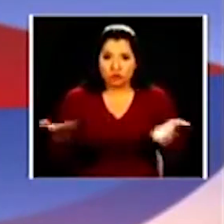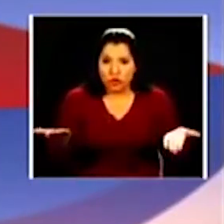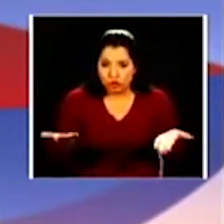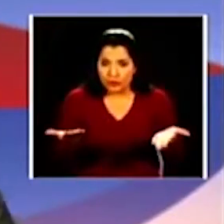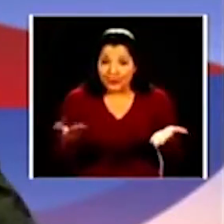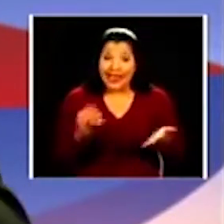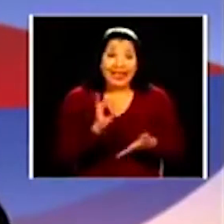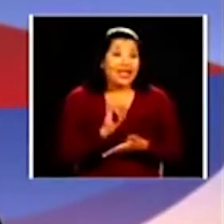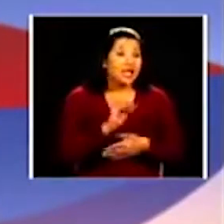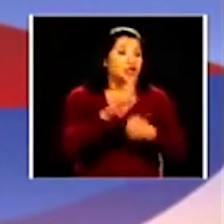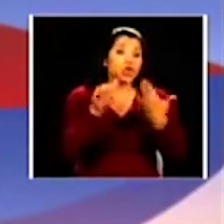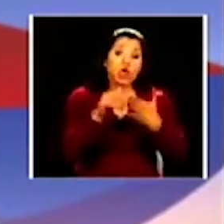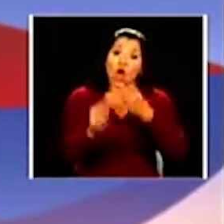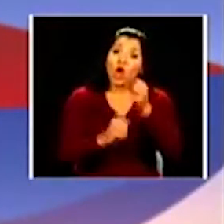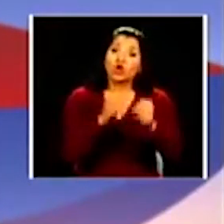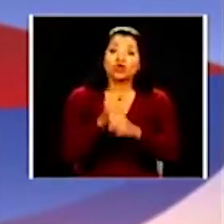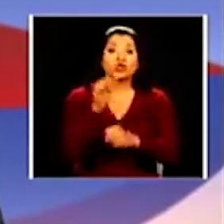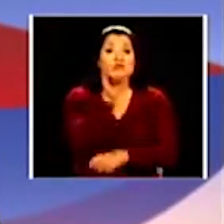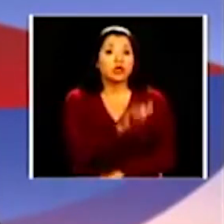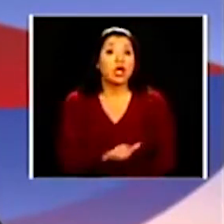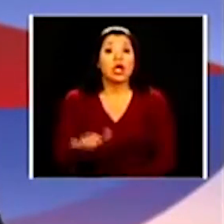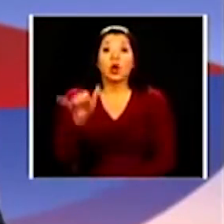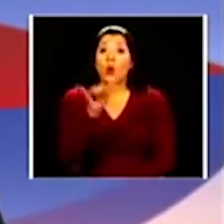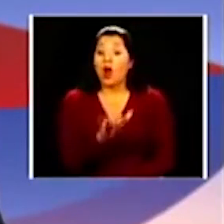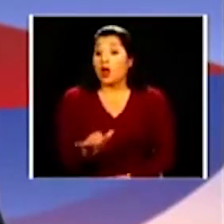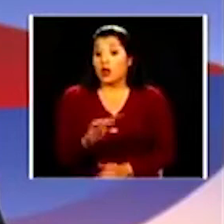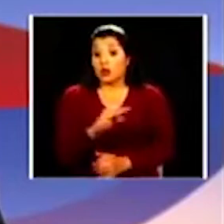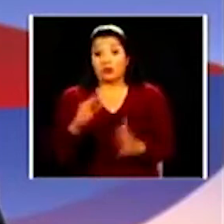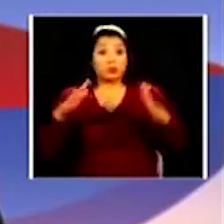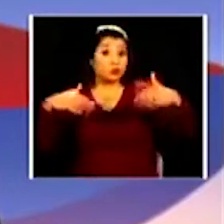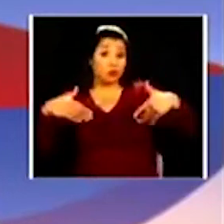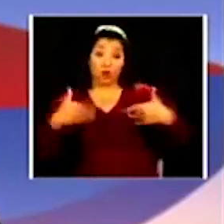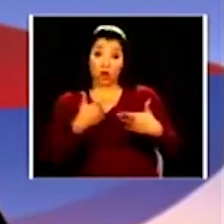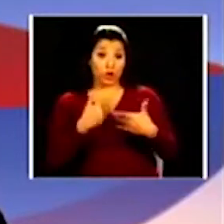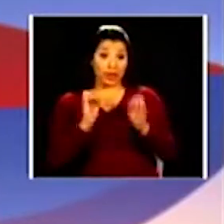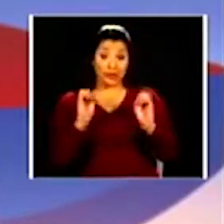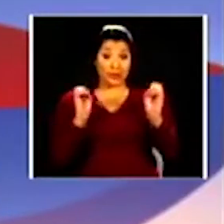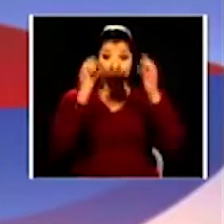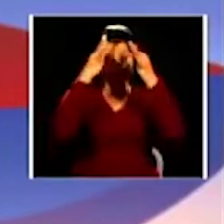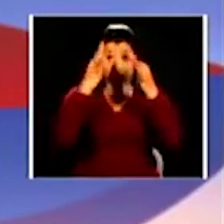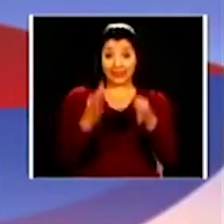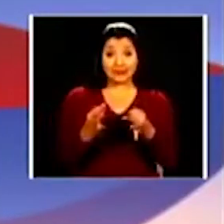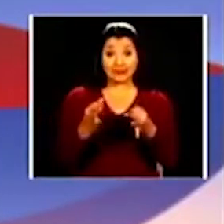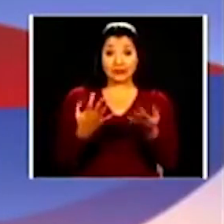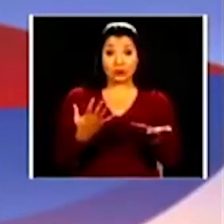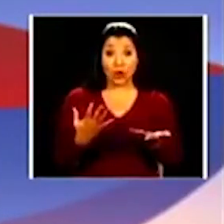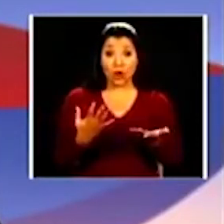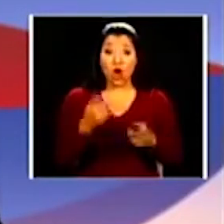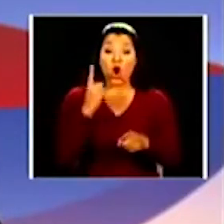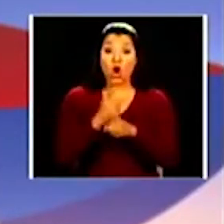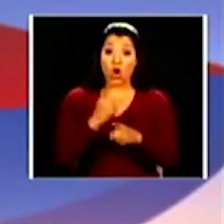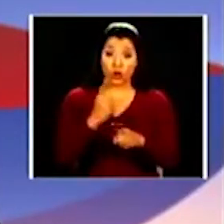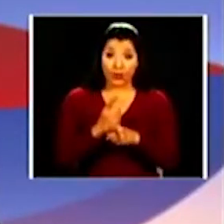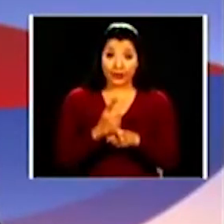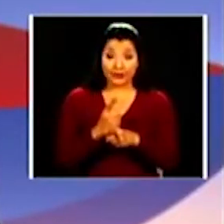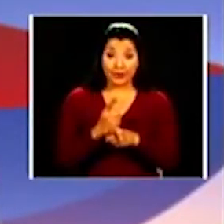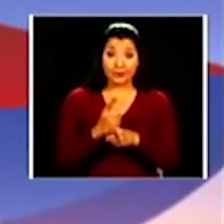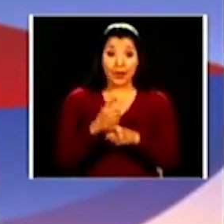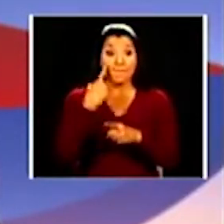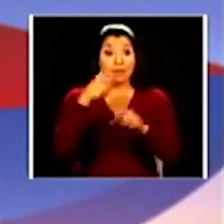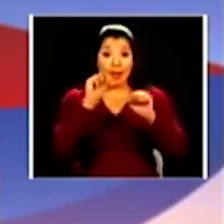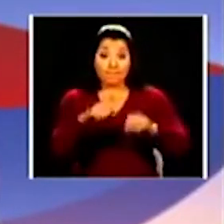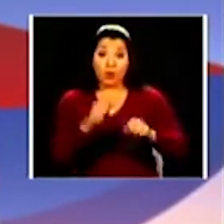los años y lamentablemente no se han tomado las determinaciones las determinaciones correctas para